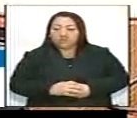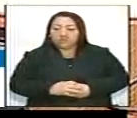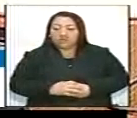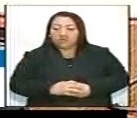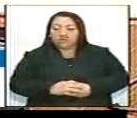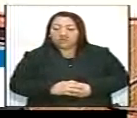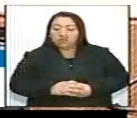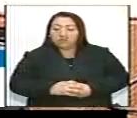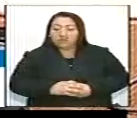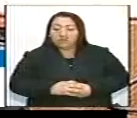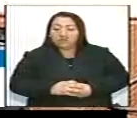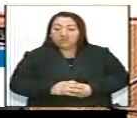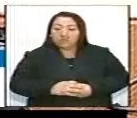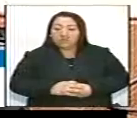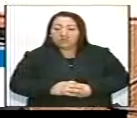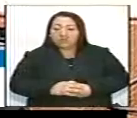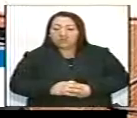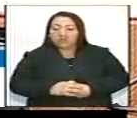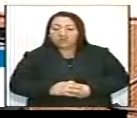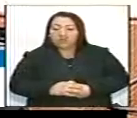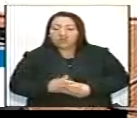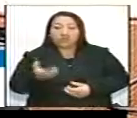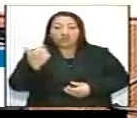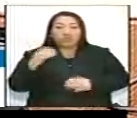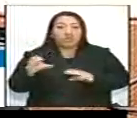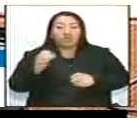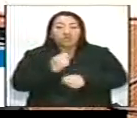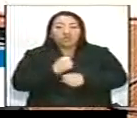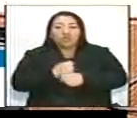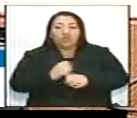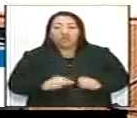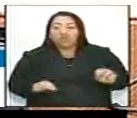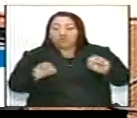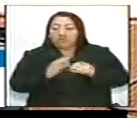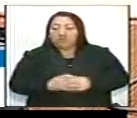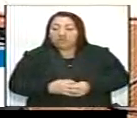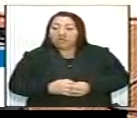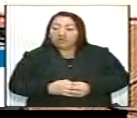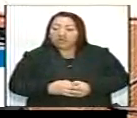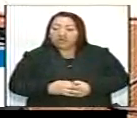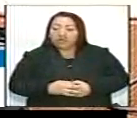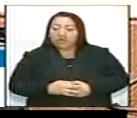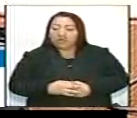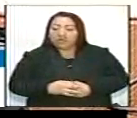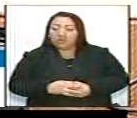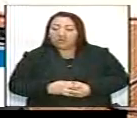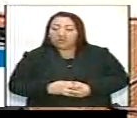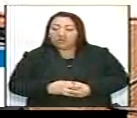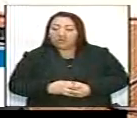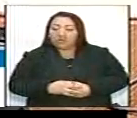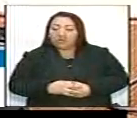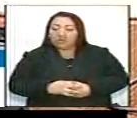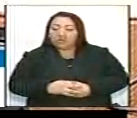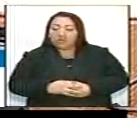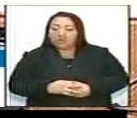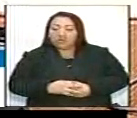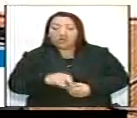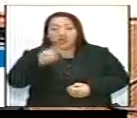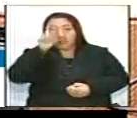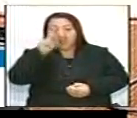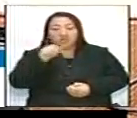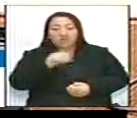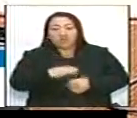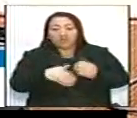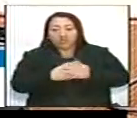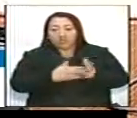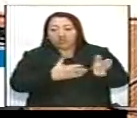trabajo integral que aborde los determinantes de la salud. Es como la TBC. La TBC en el país sube, baja. La